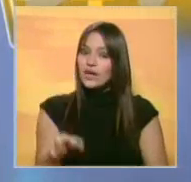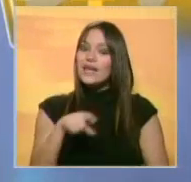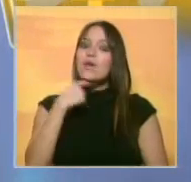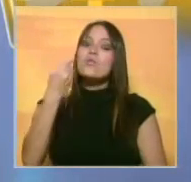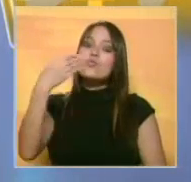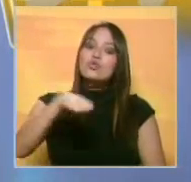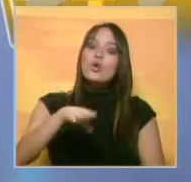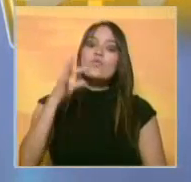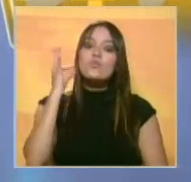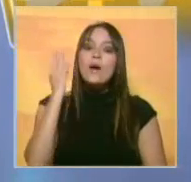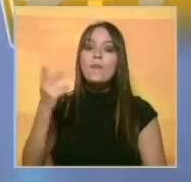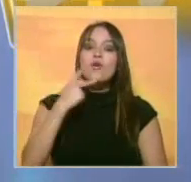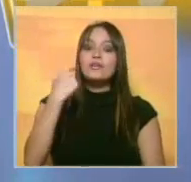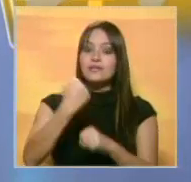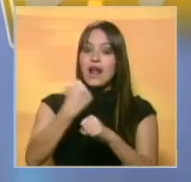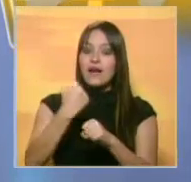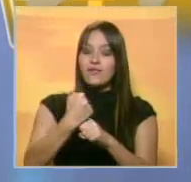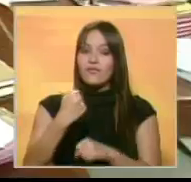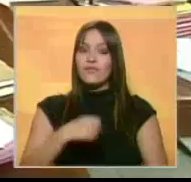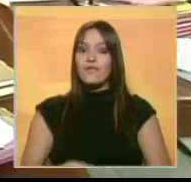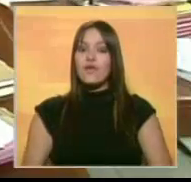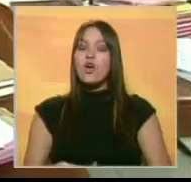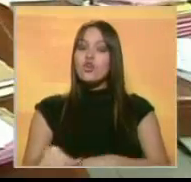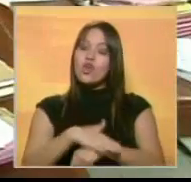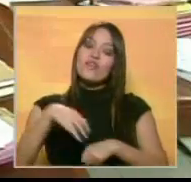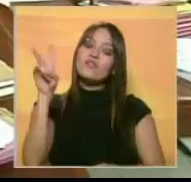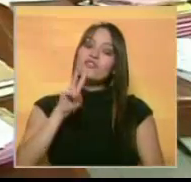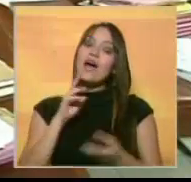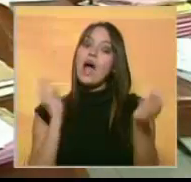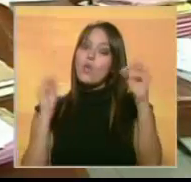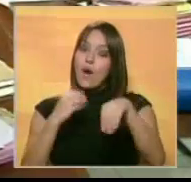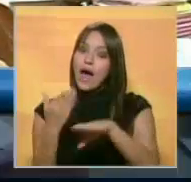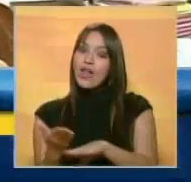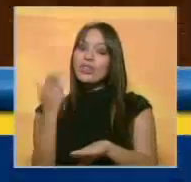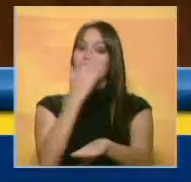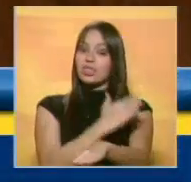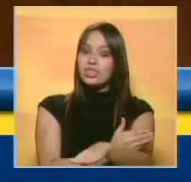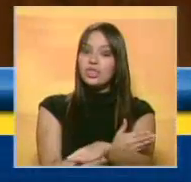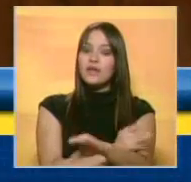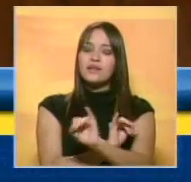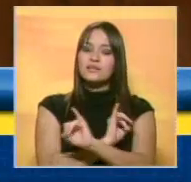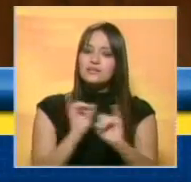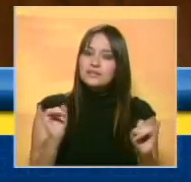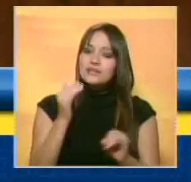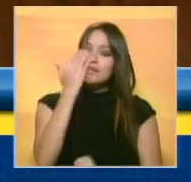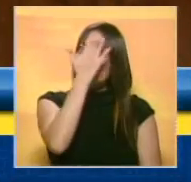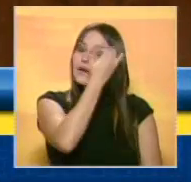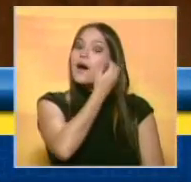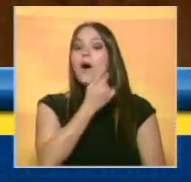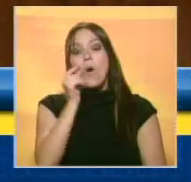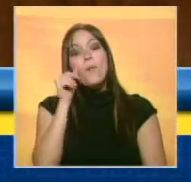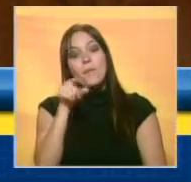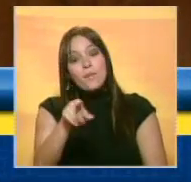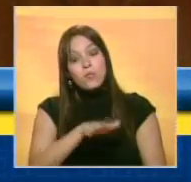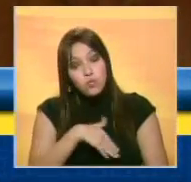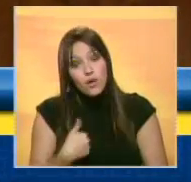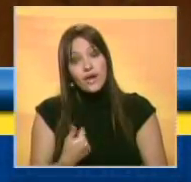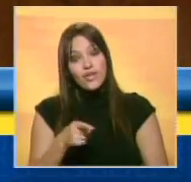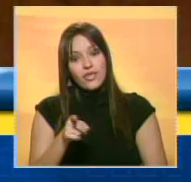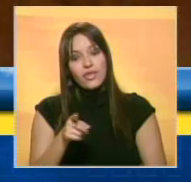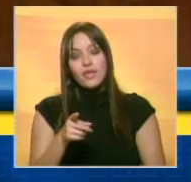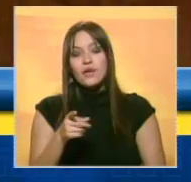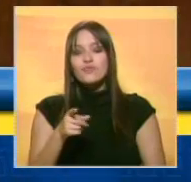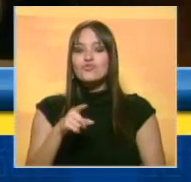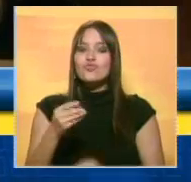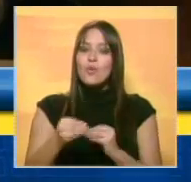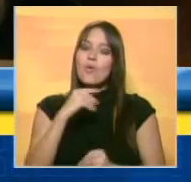asesinato de la diplomática Olga Fonseca el gobierno venezolano acordó previamente retirarle la inmunidad al funcionario para que pudiera ser acusado por el